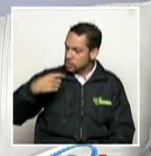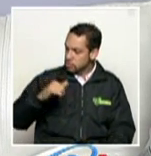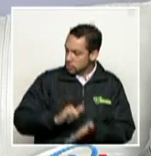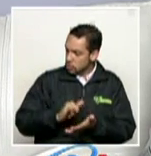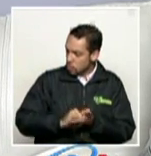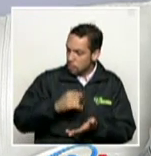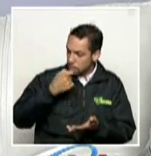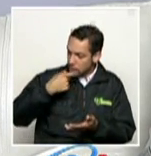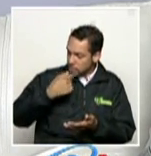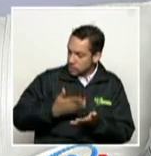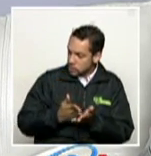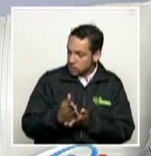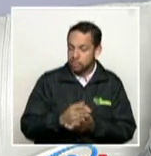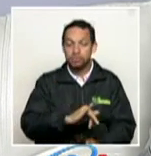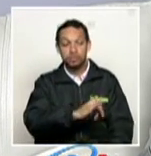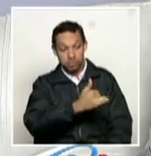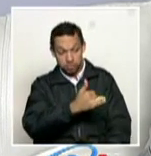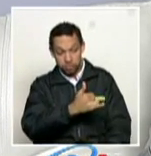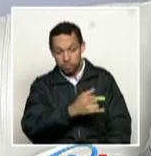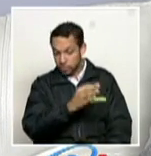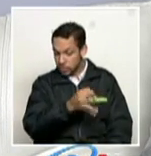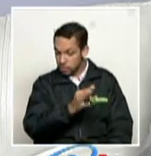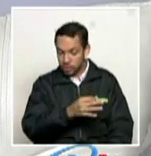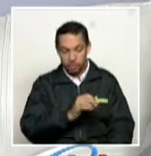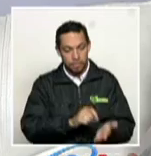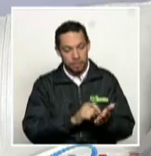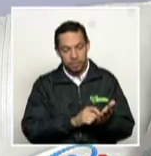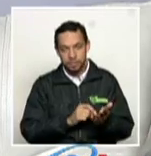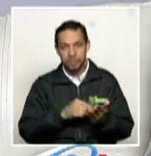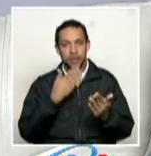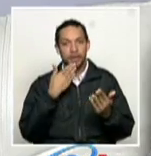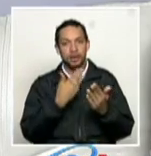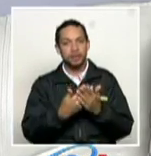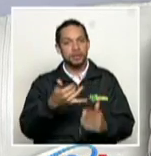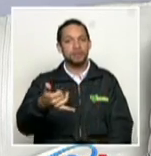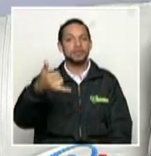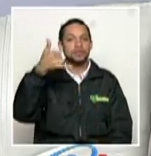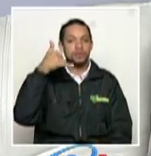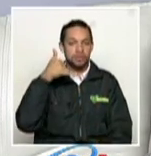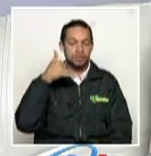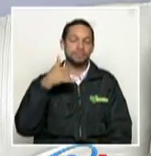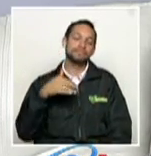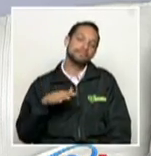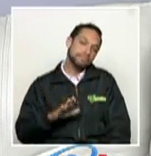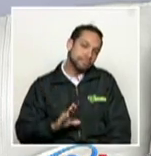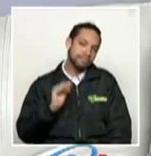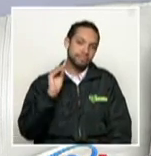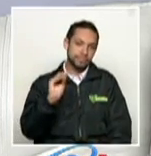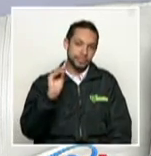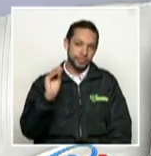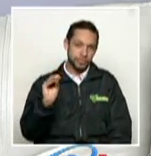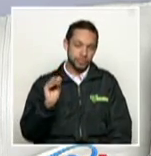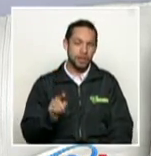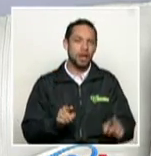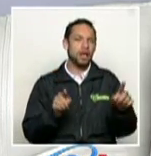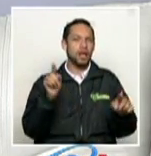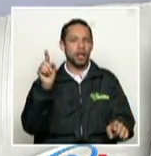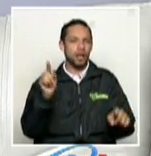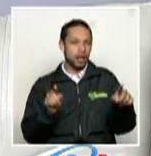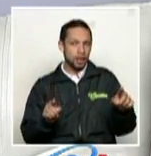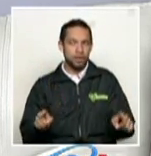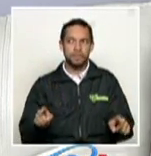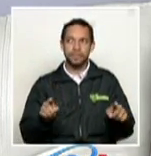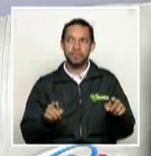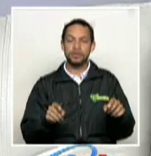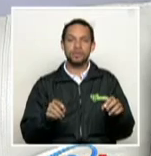De la tiroides, sí, señor, de 100. Bueno, muchas gracias. Bueno, gracias. Muchas personas empiezan a tener un bocio,